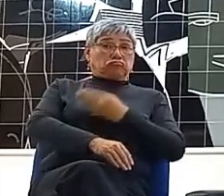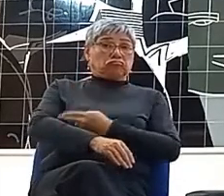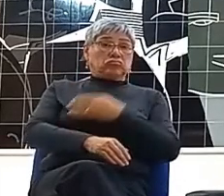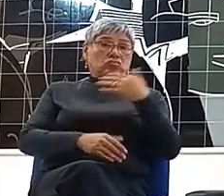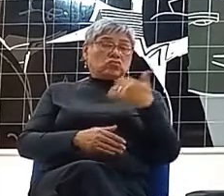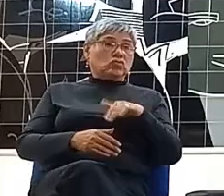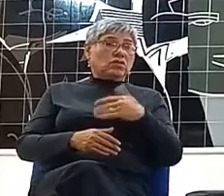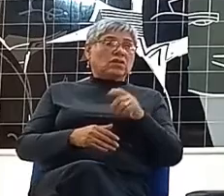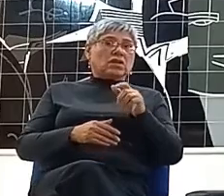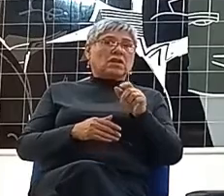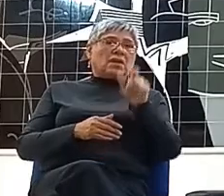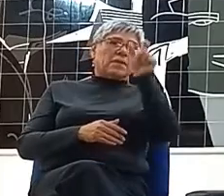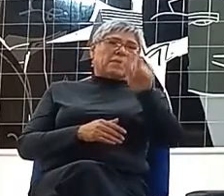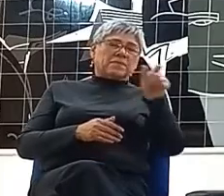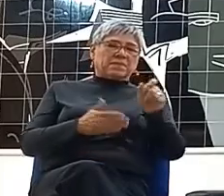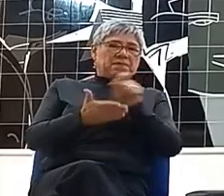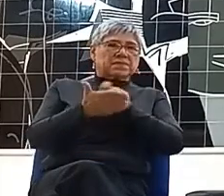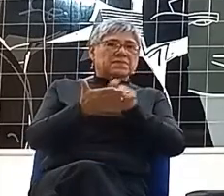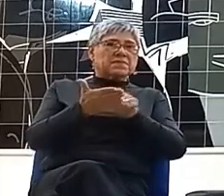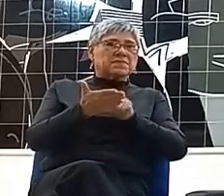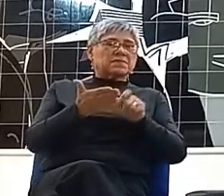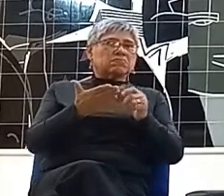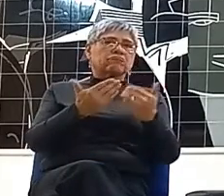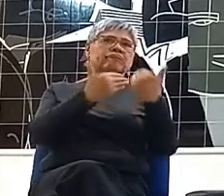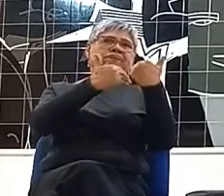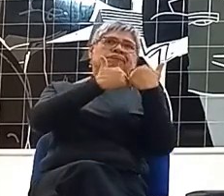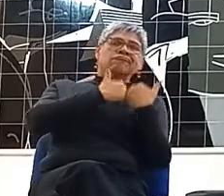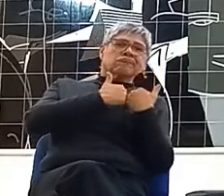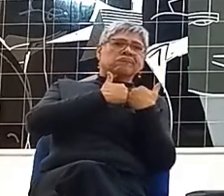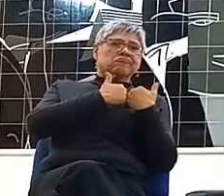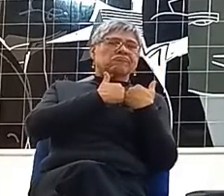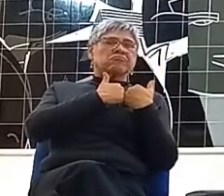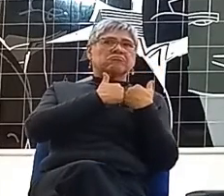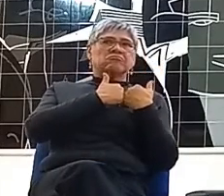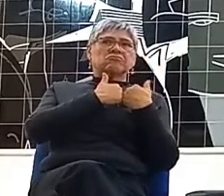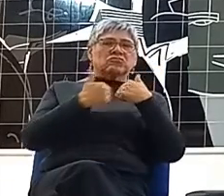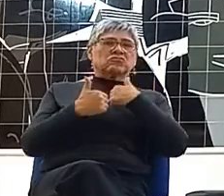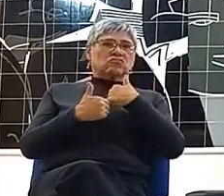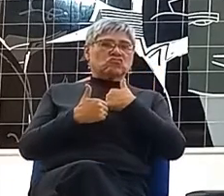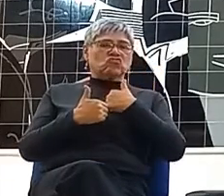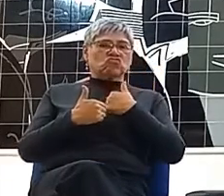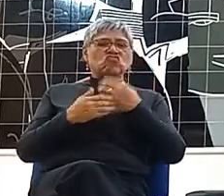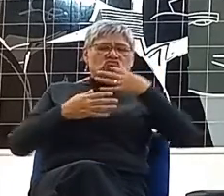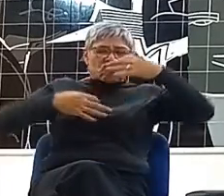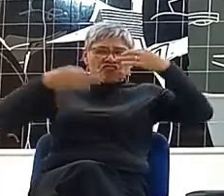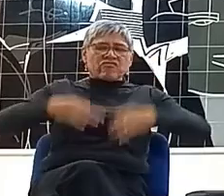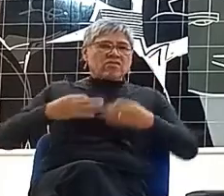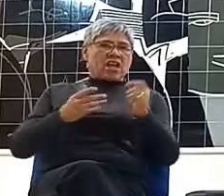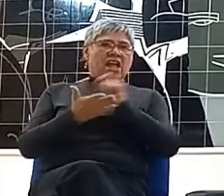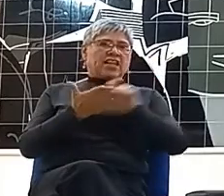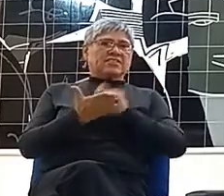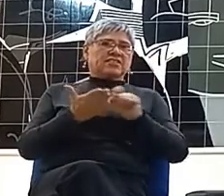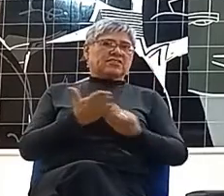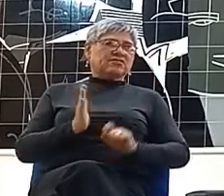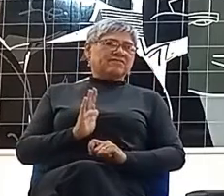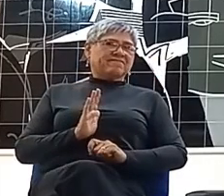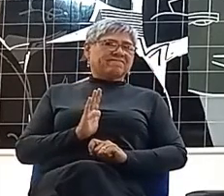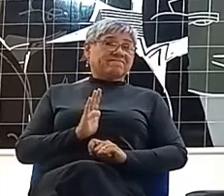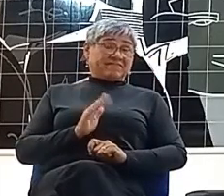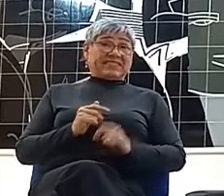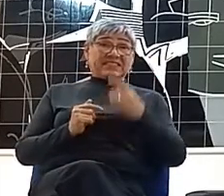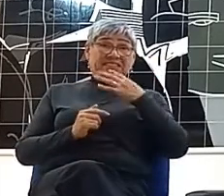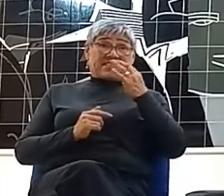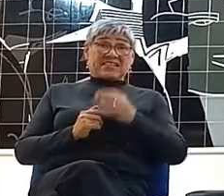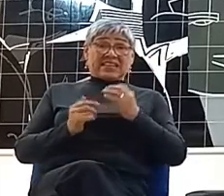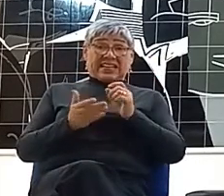personas del sector literario que se asumen completamente como escritores, ¿sí? Es que ser escritor